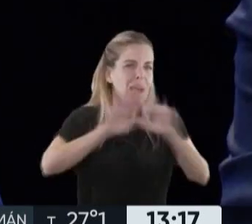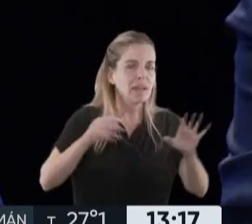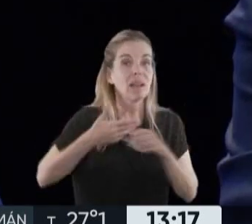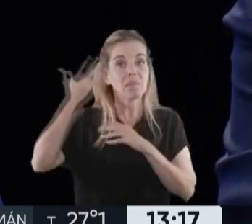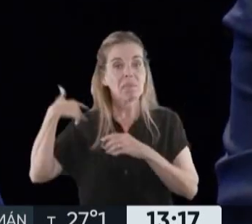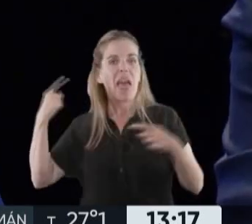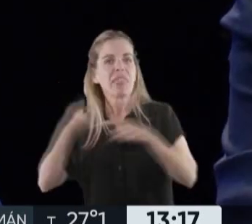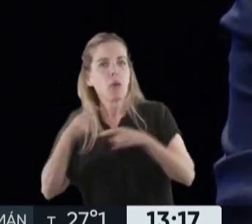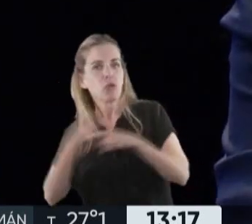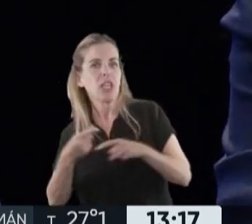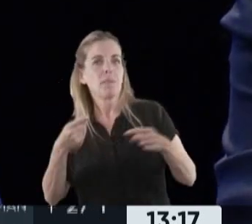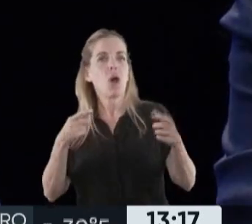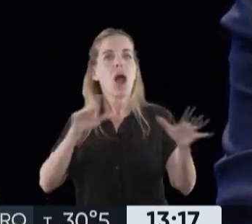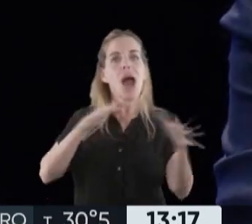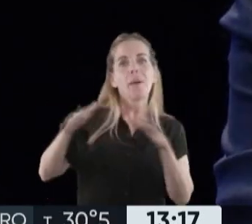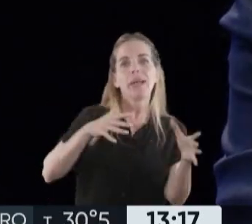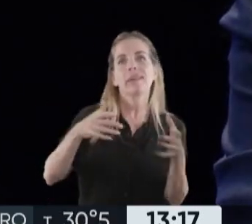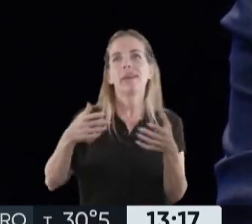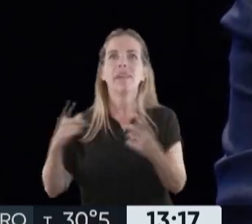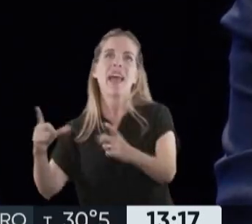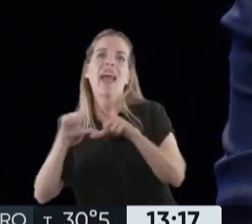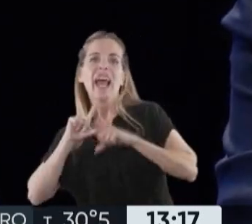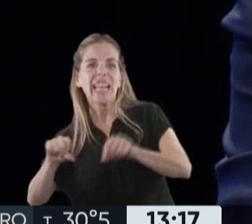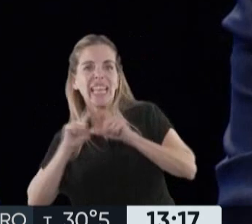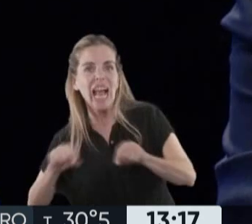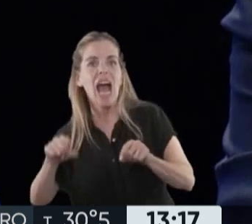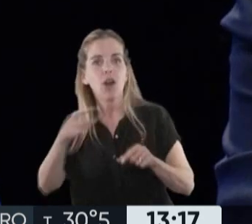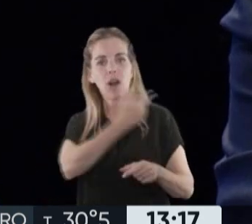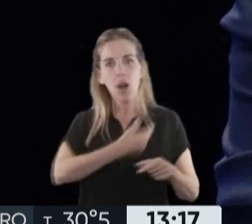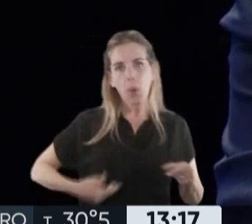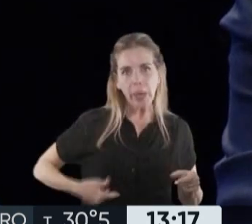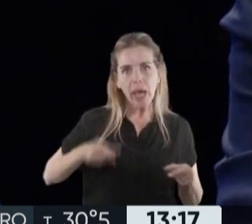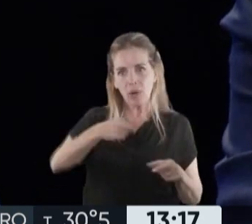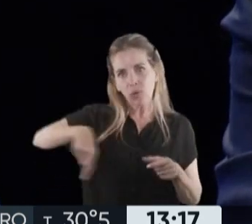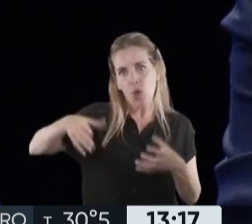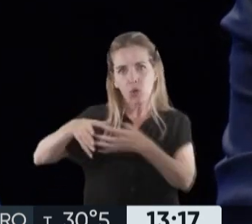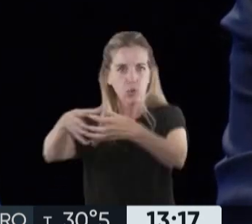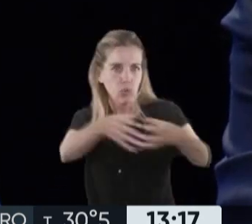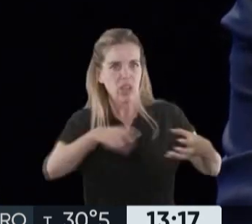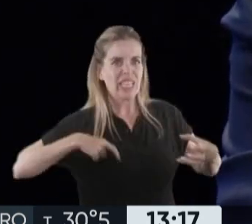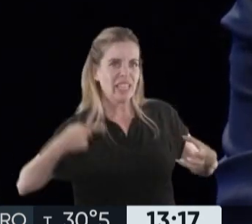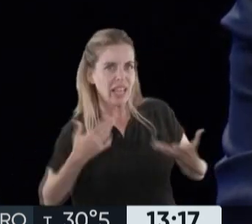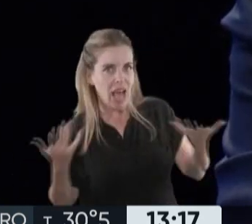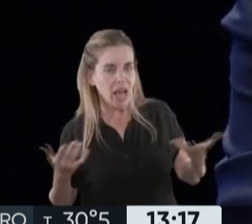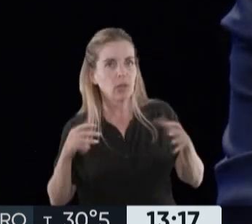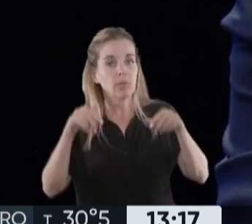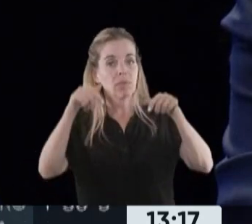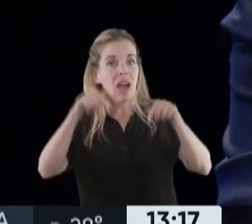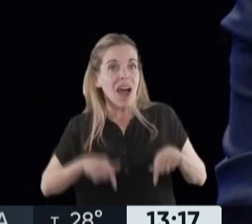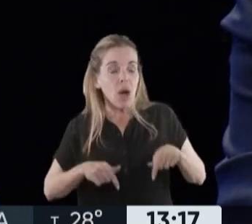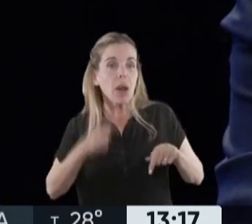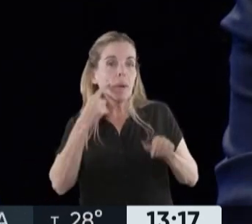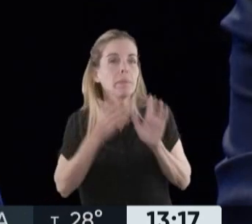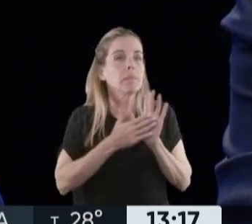discutimos, algunas veces nos bombardearon. Bueno, ¿por qué una vez nos